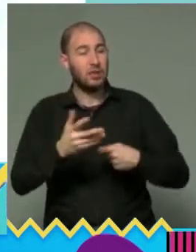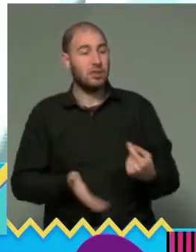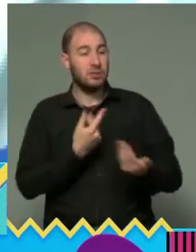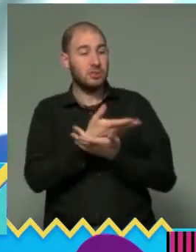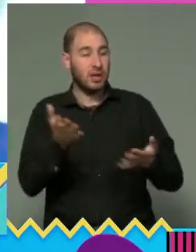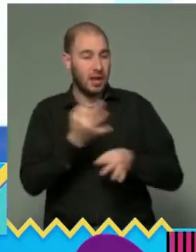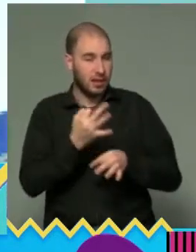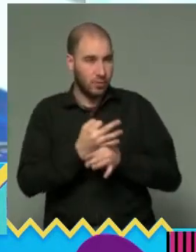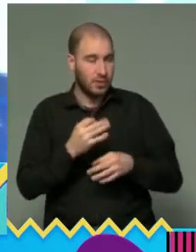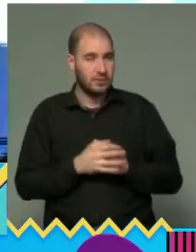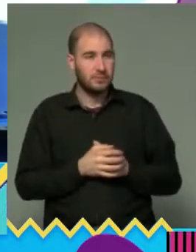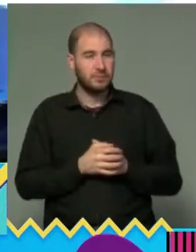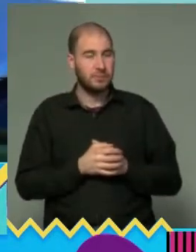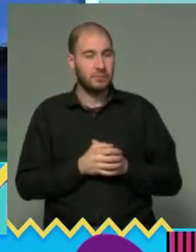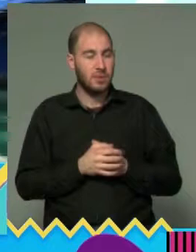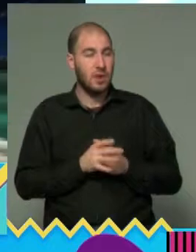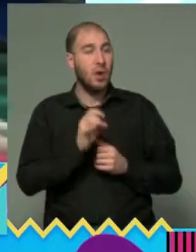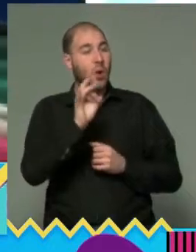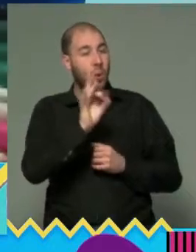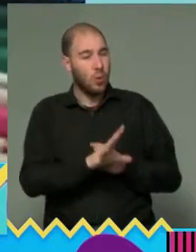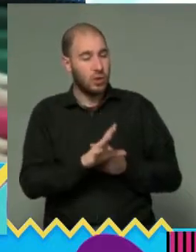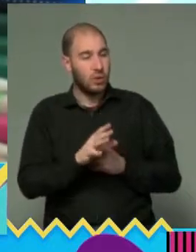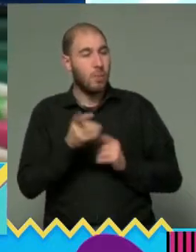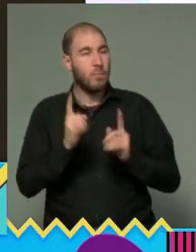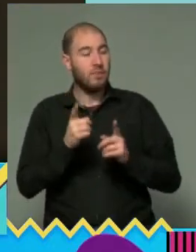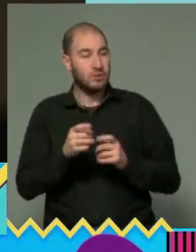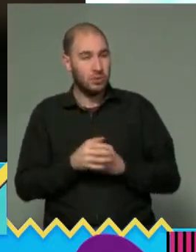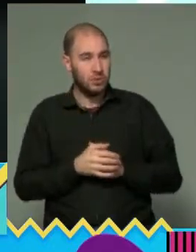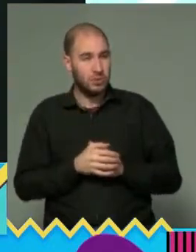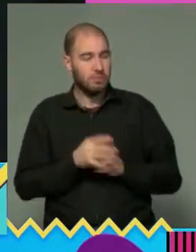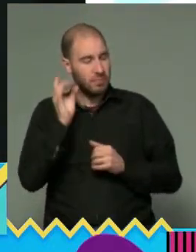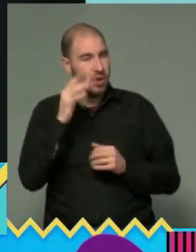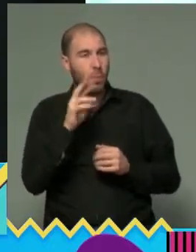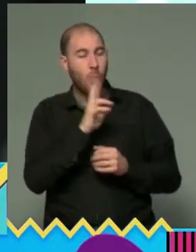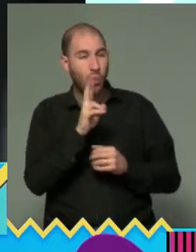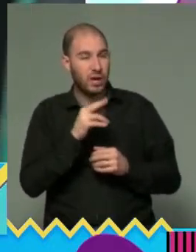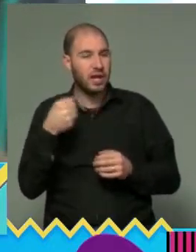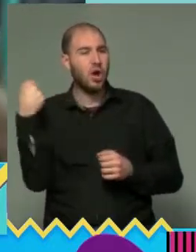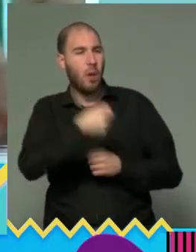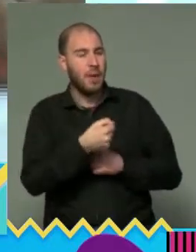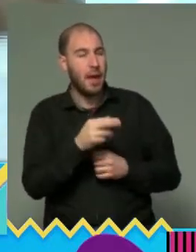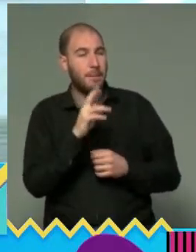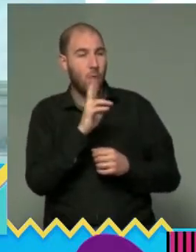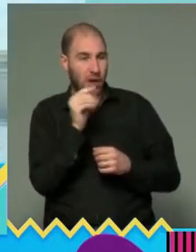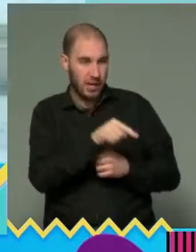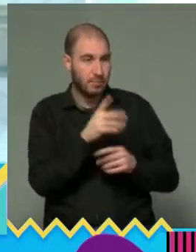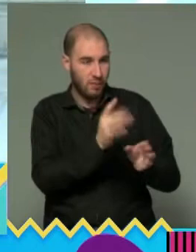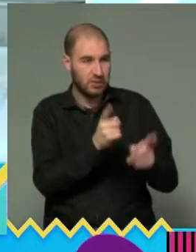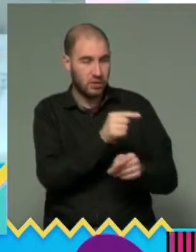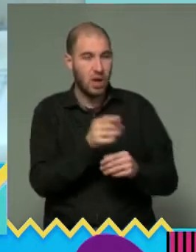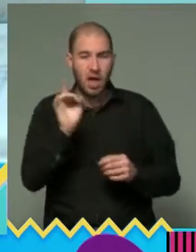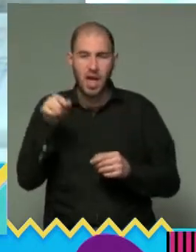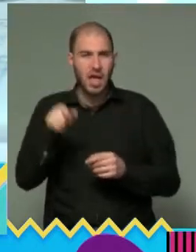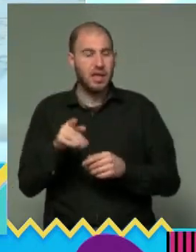General de Escuela, no solo se le a una señora que atacó a una docente, no solo se